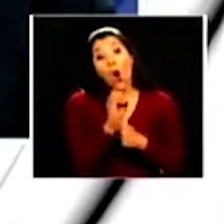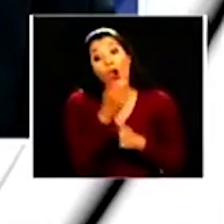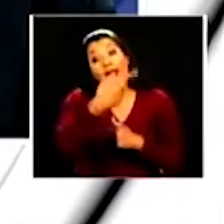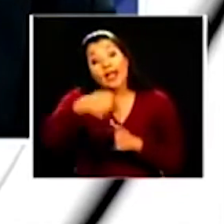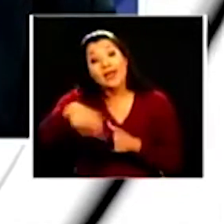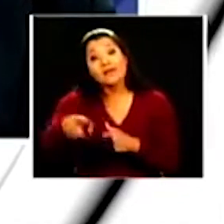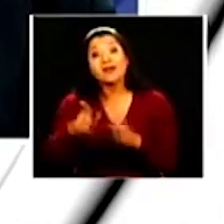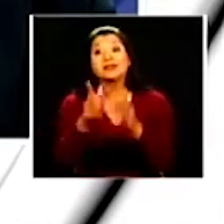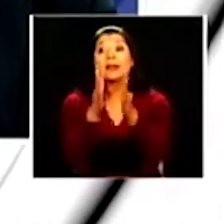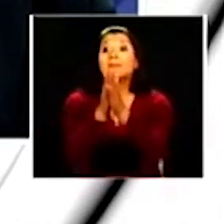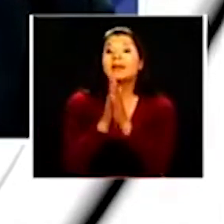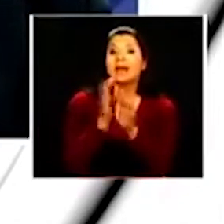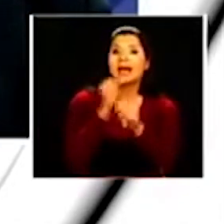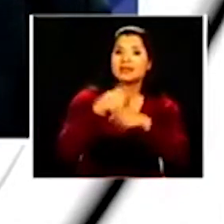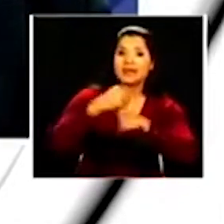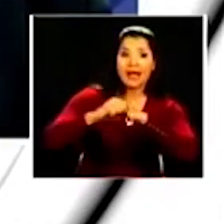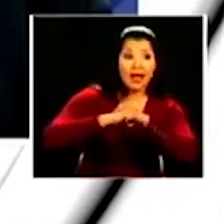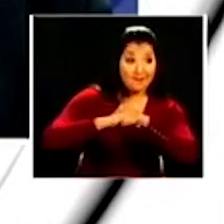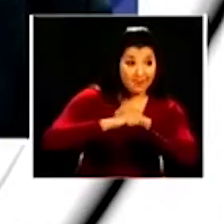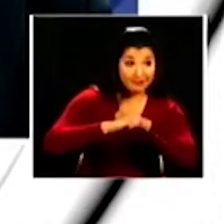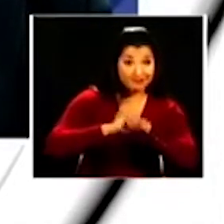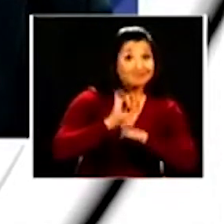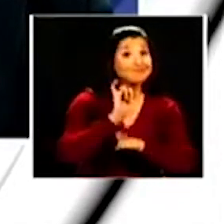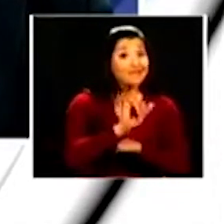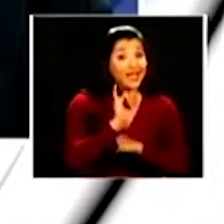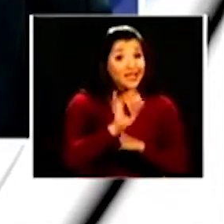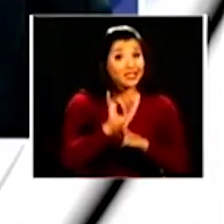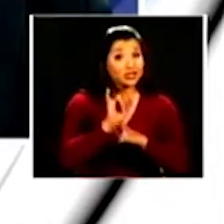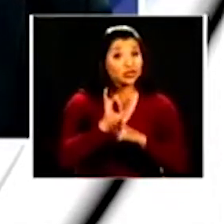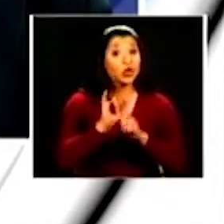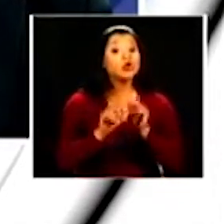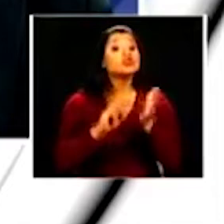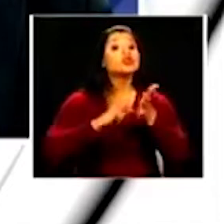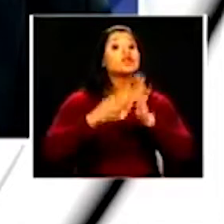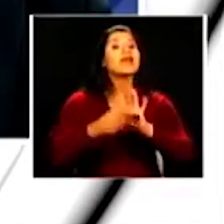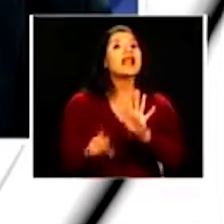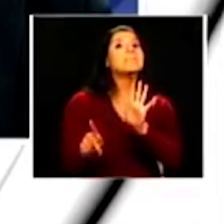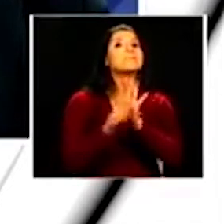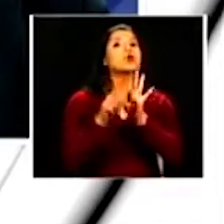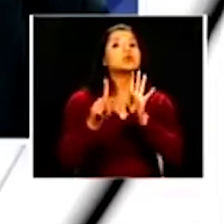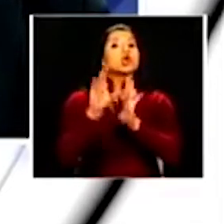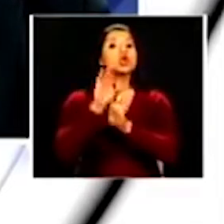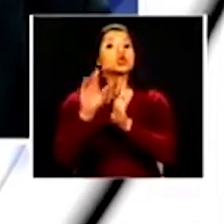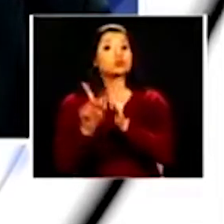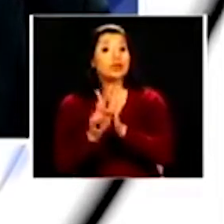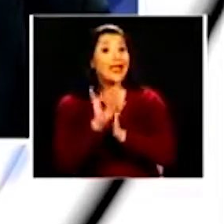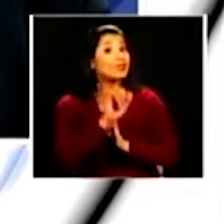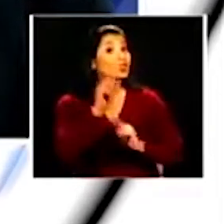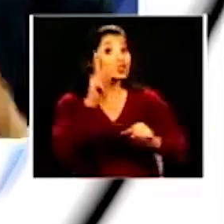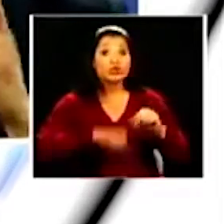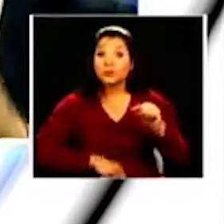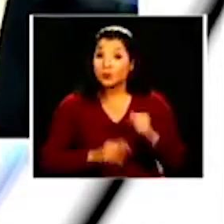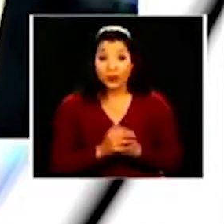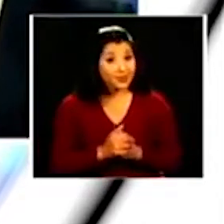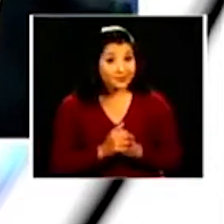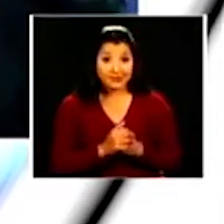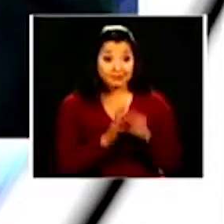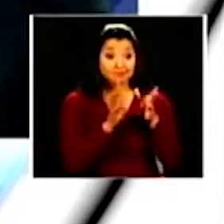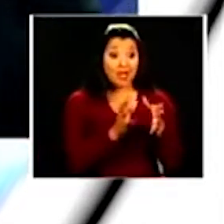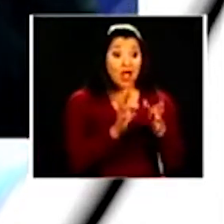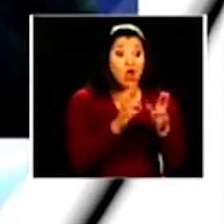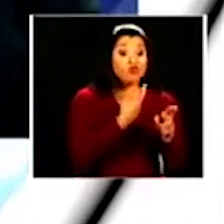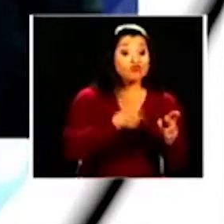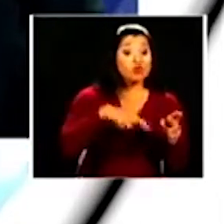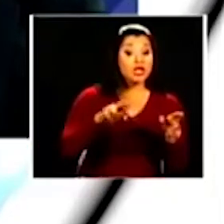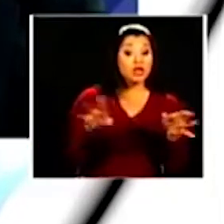hacer campaña. Eso es lo que se refiere la prohibición constitucional. Eso es lo que no se puede hacer. Mezclar la religión con